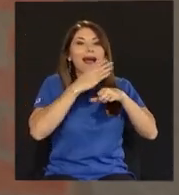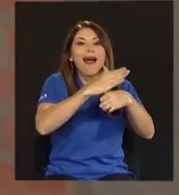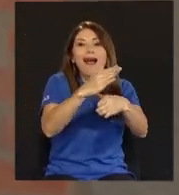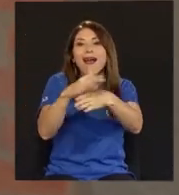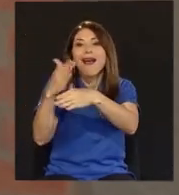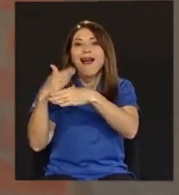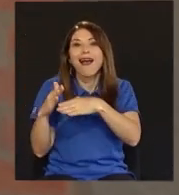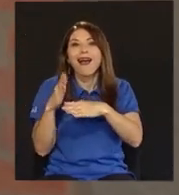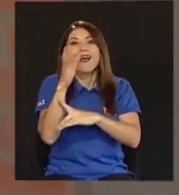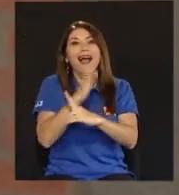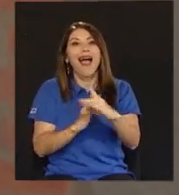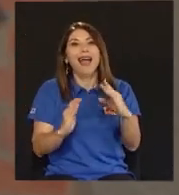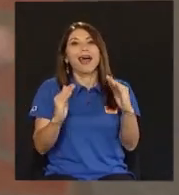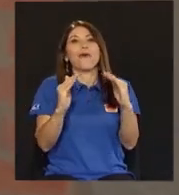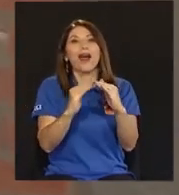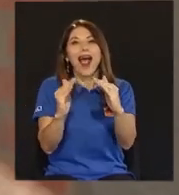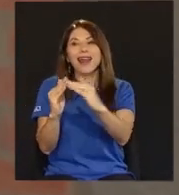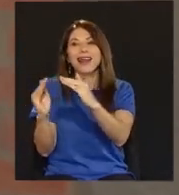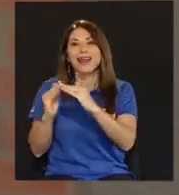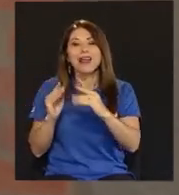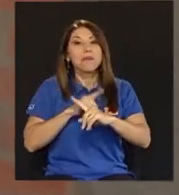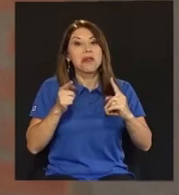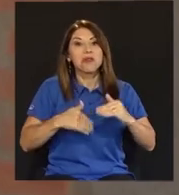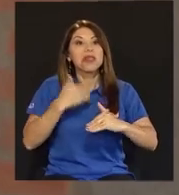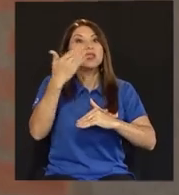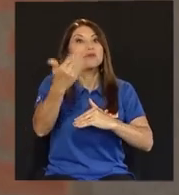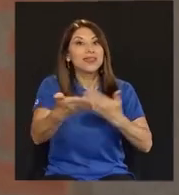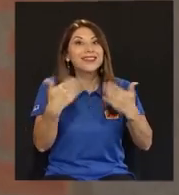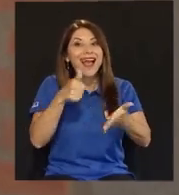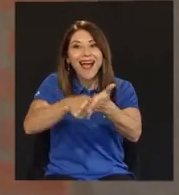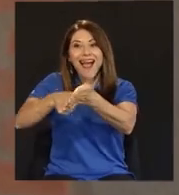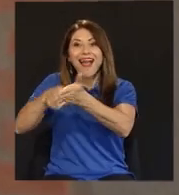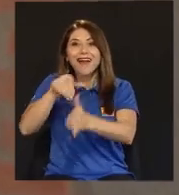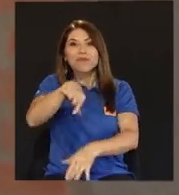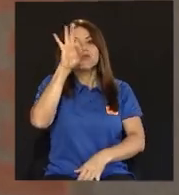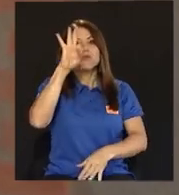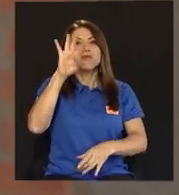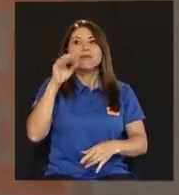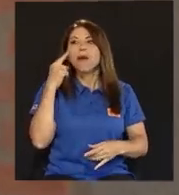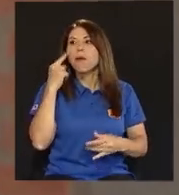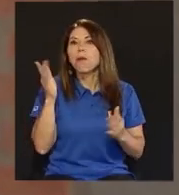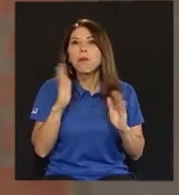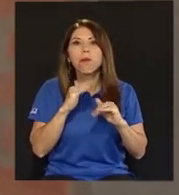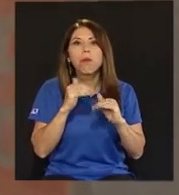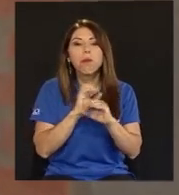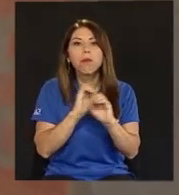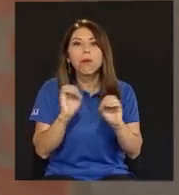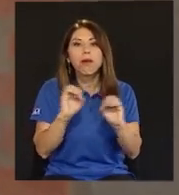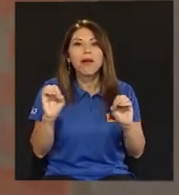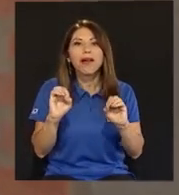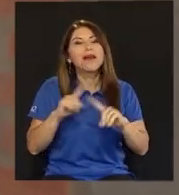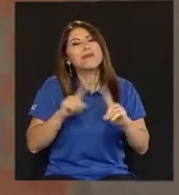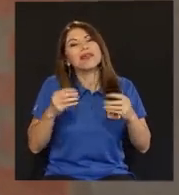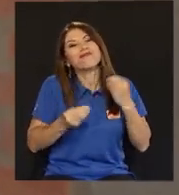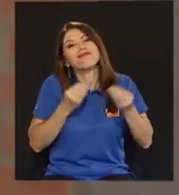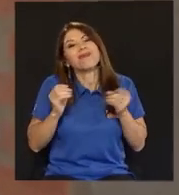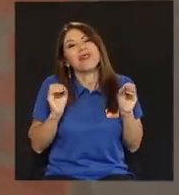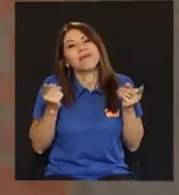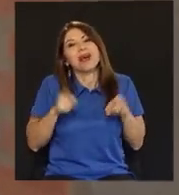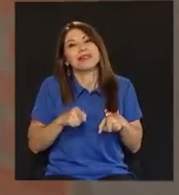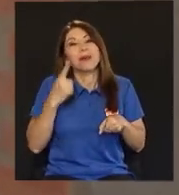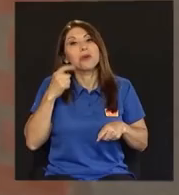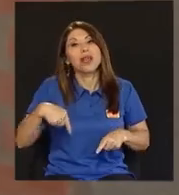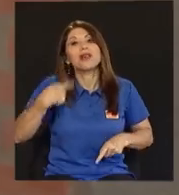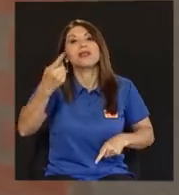de coser aparecen, pero no pasa nada porque dentro de 4 años el siguiente que va a ser electo va a prometer lo mismo y tampoco va a cumplir. O